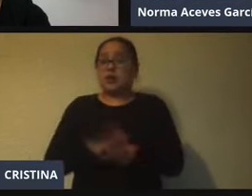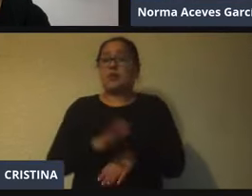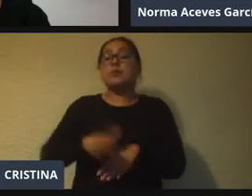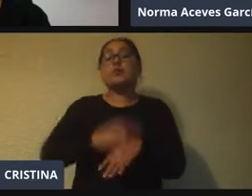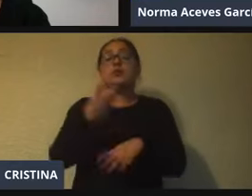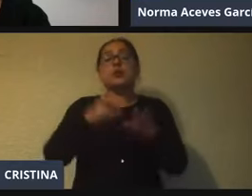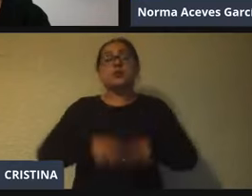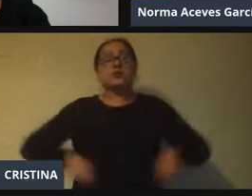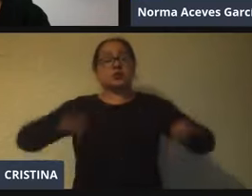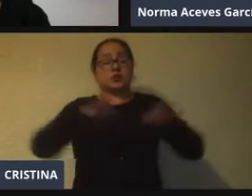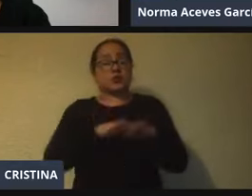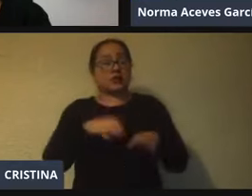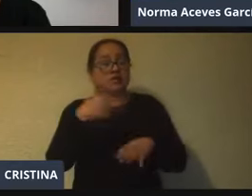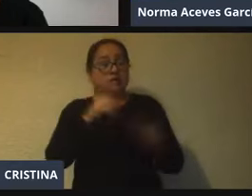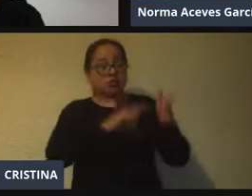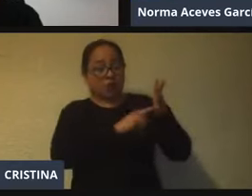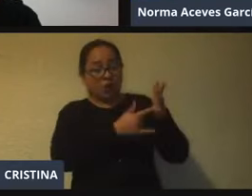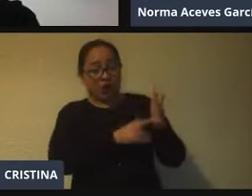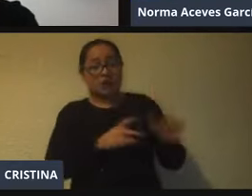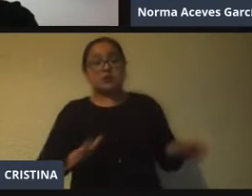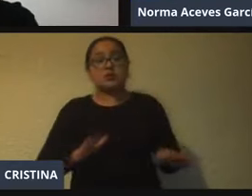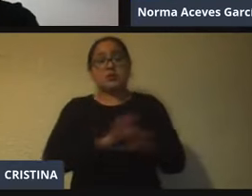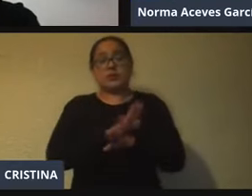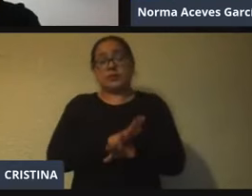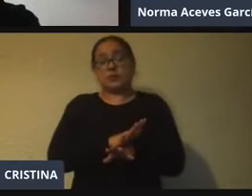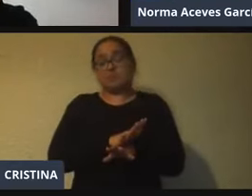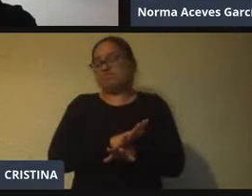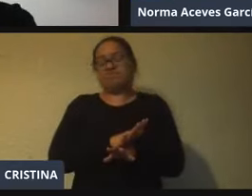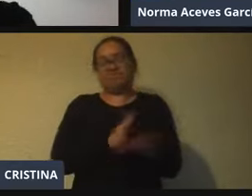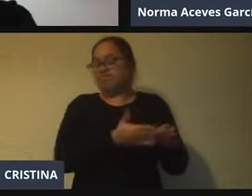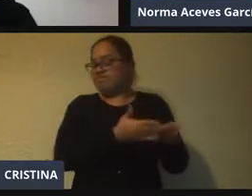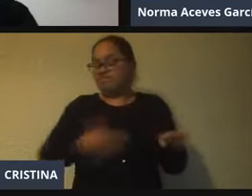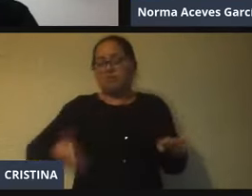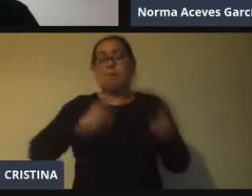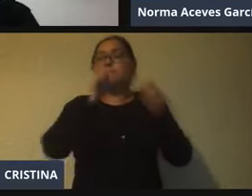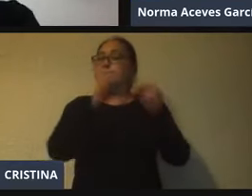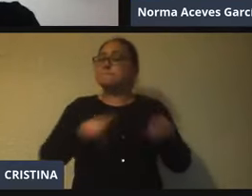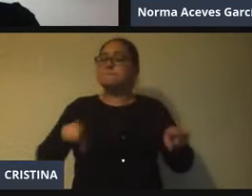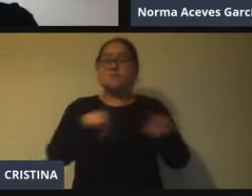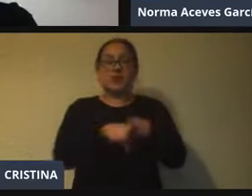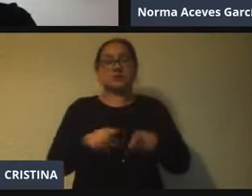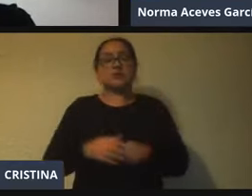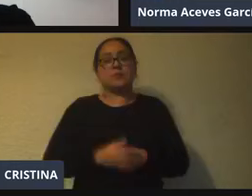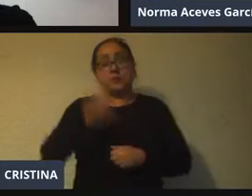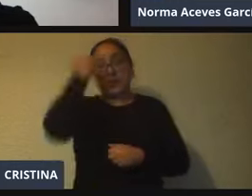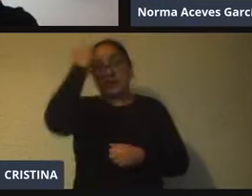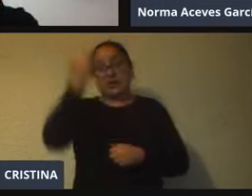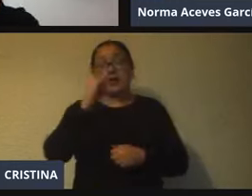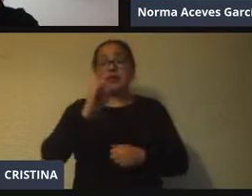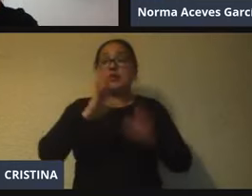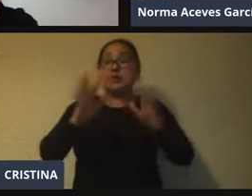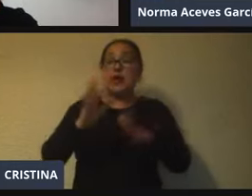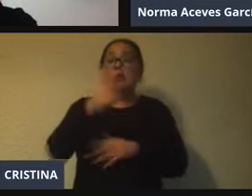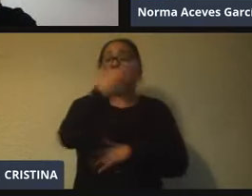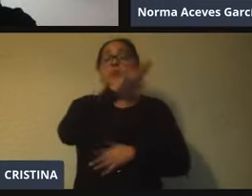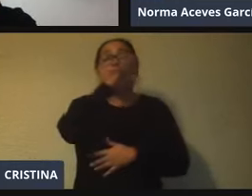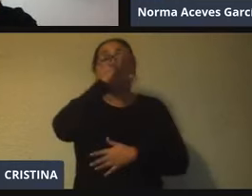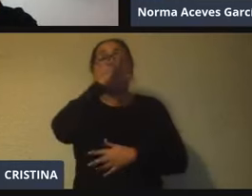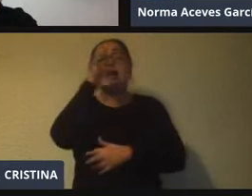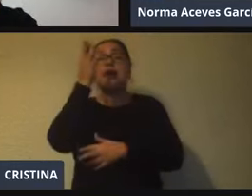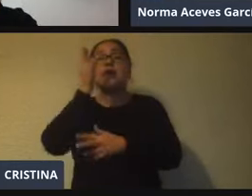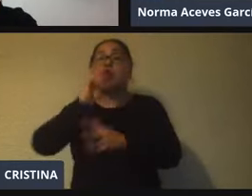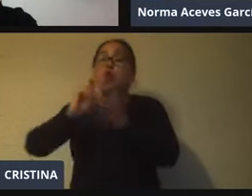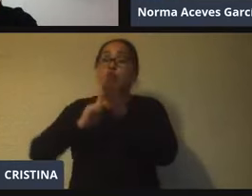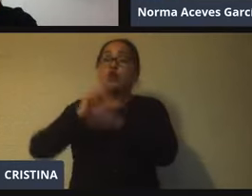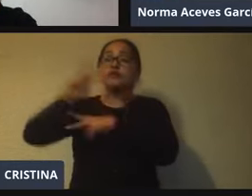si regresamos a la normalidad y la mamá tiene que trabajar o quien la cuide, pues va a tener